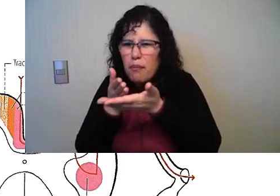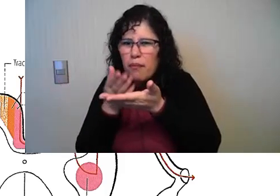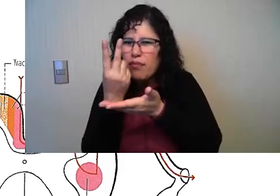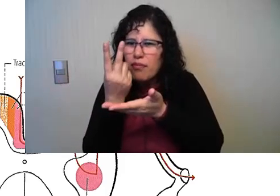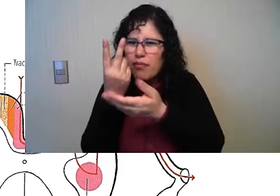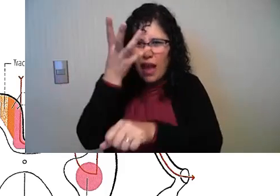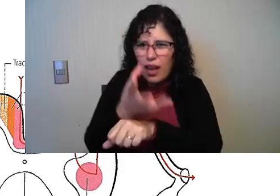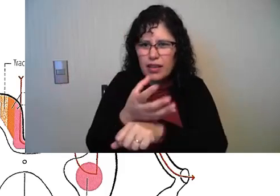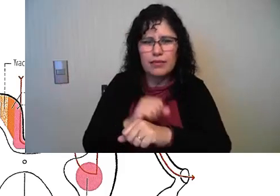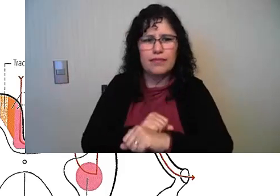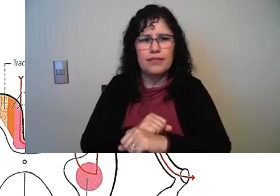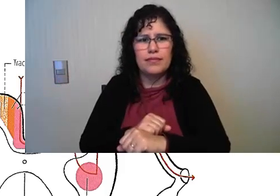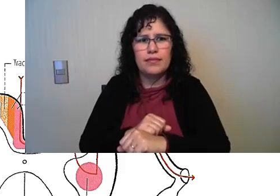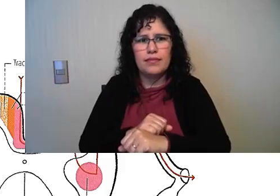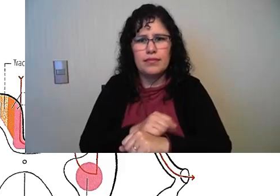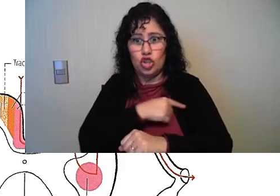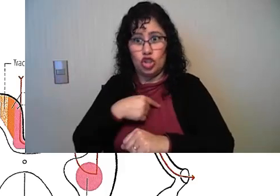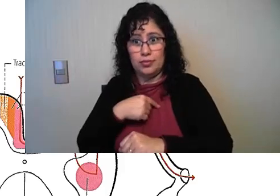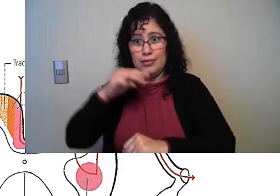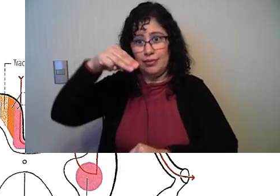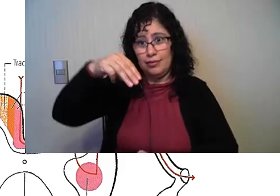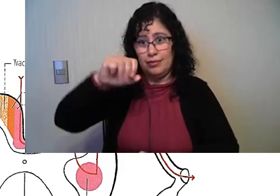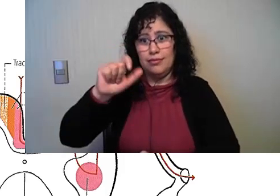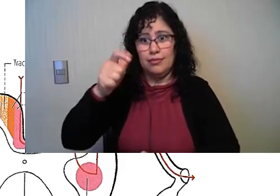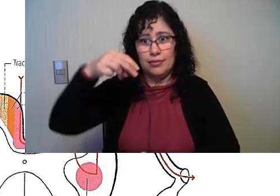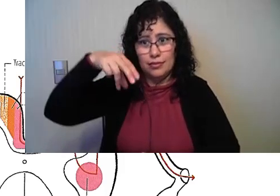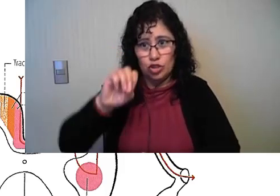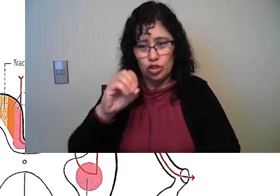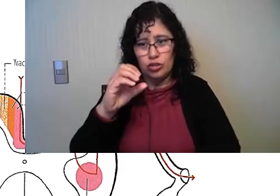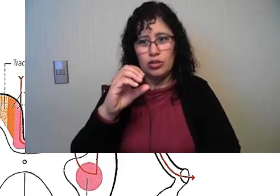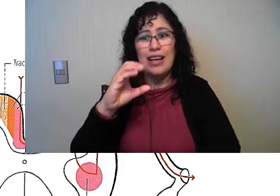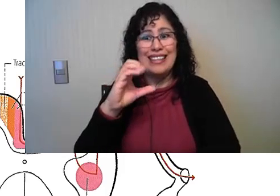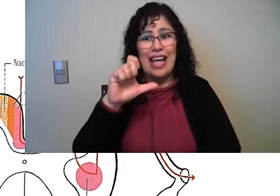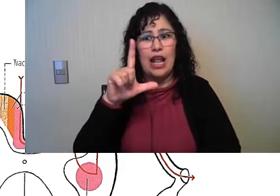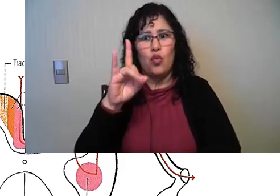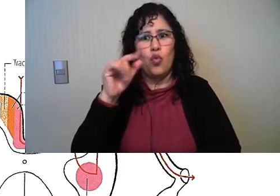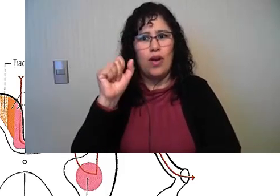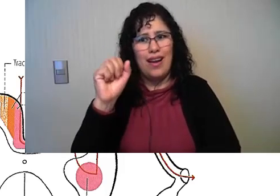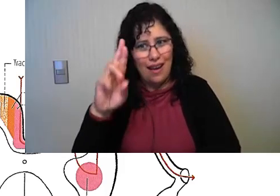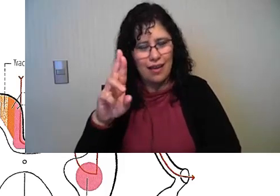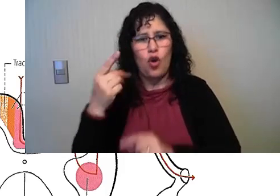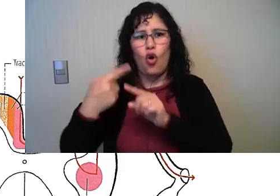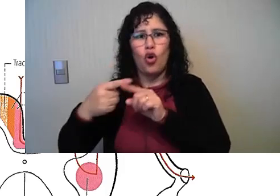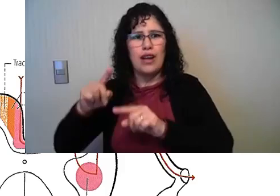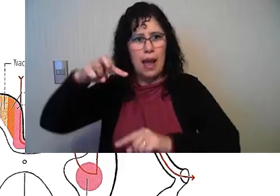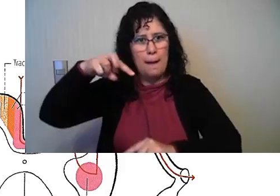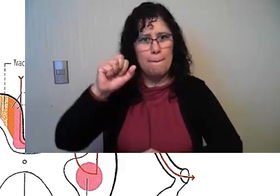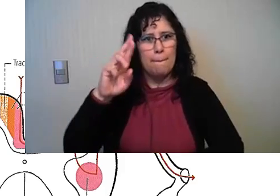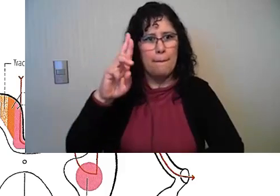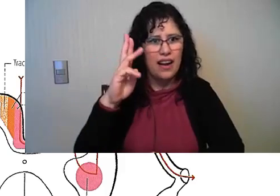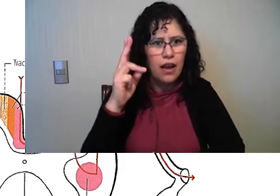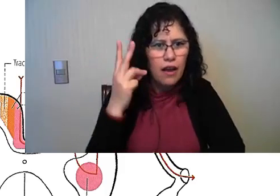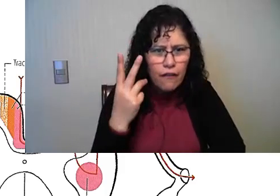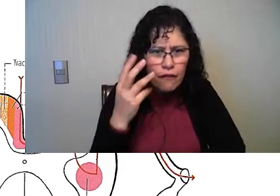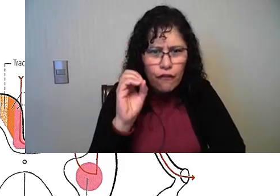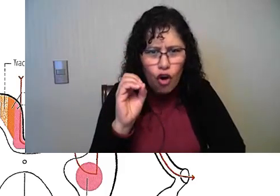denominan, que se denomina magnocelular y otra parvocelular. Magno es la porción más